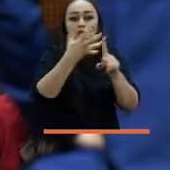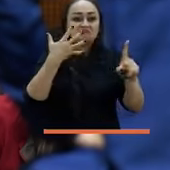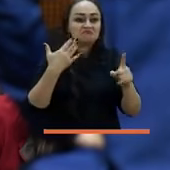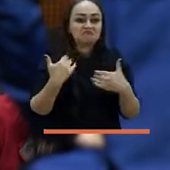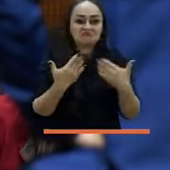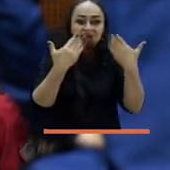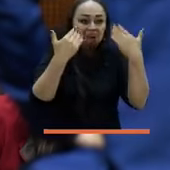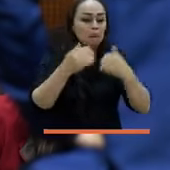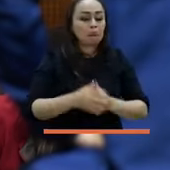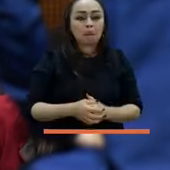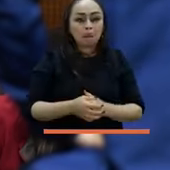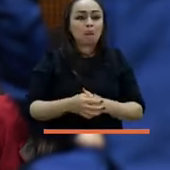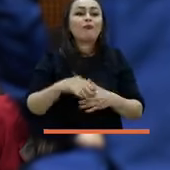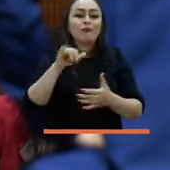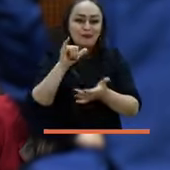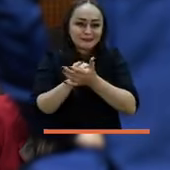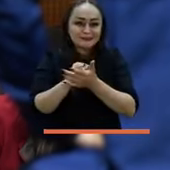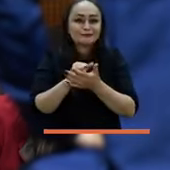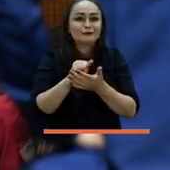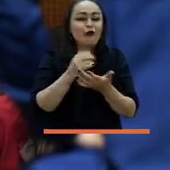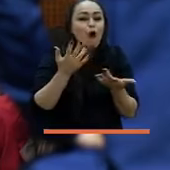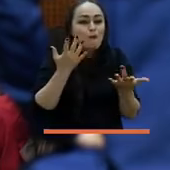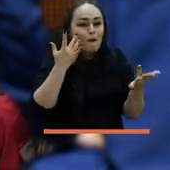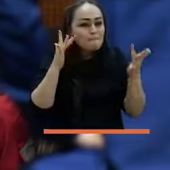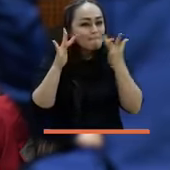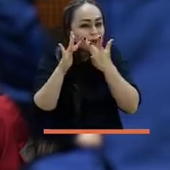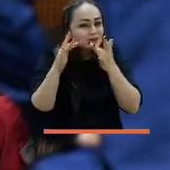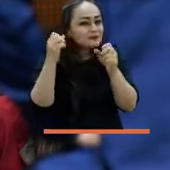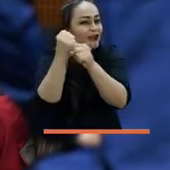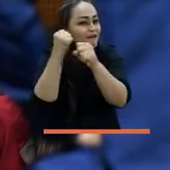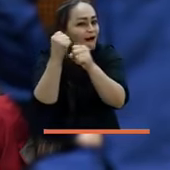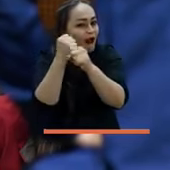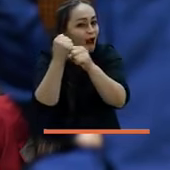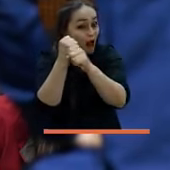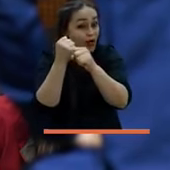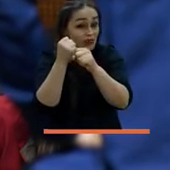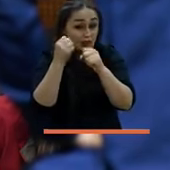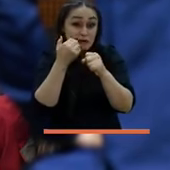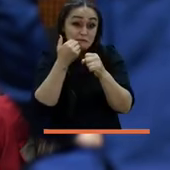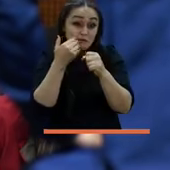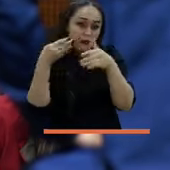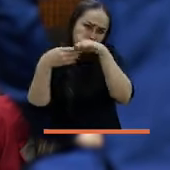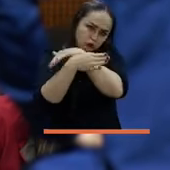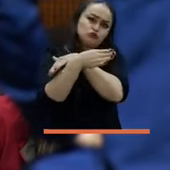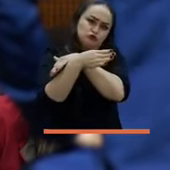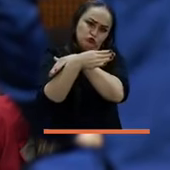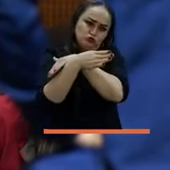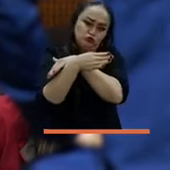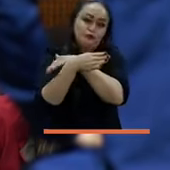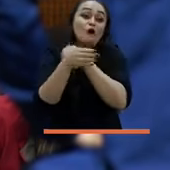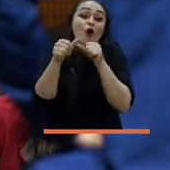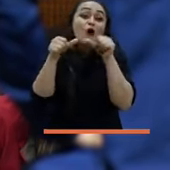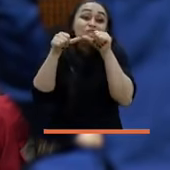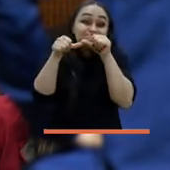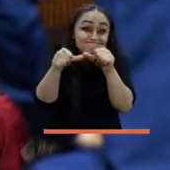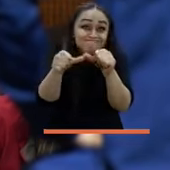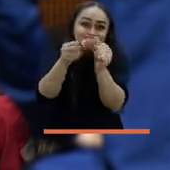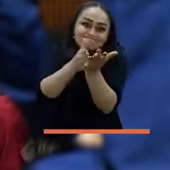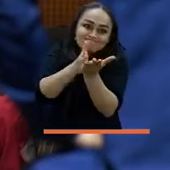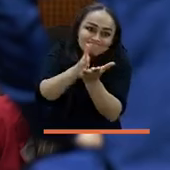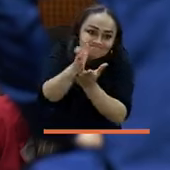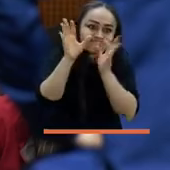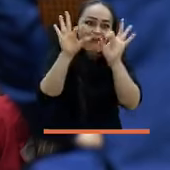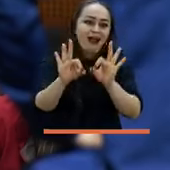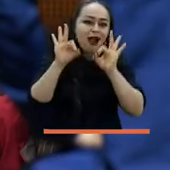entonces a nivel laboral que tenemos para decir de permanencia y calidad ya que en accesibilidad creo que se ahondó